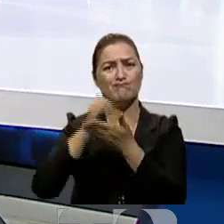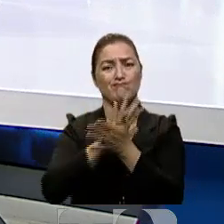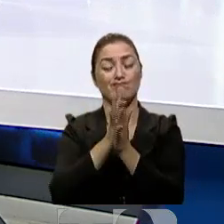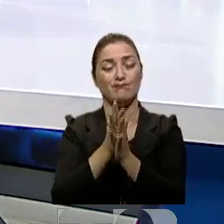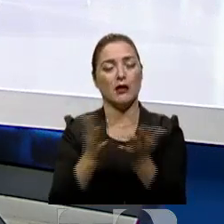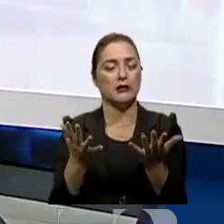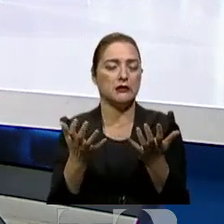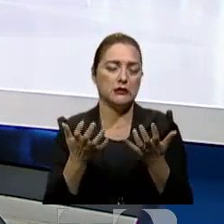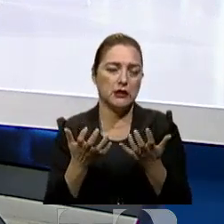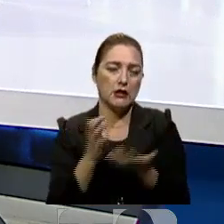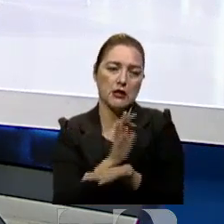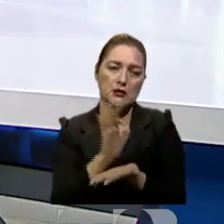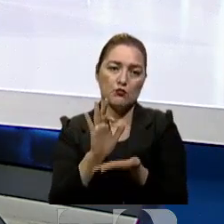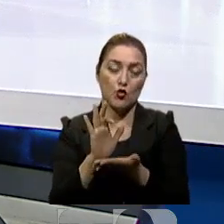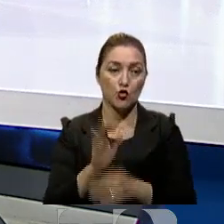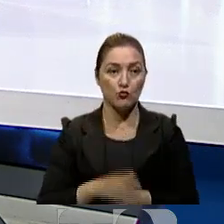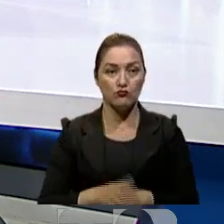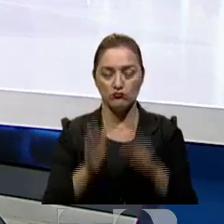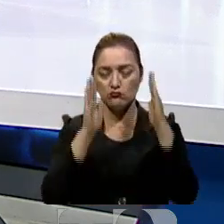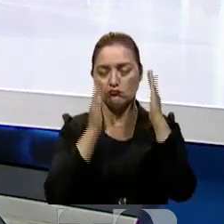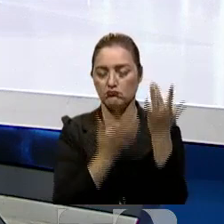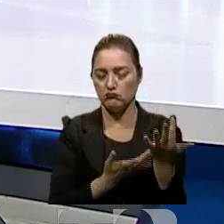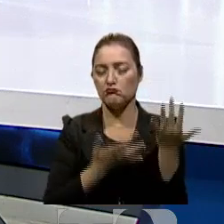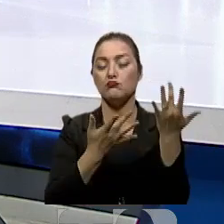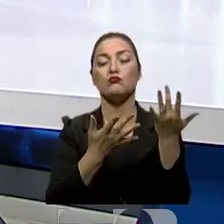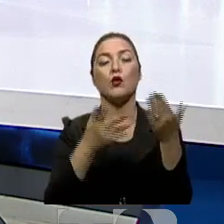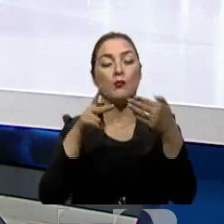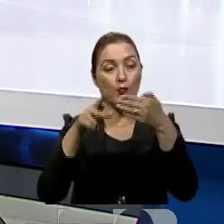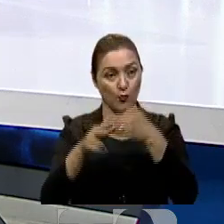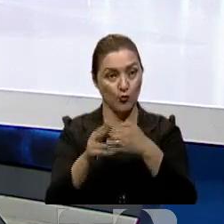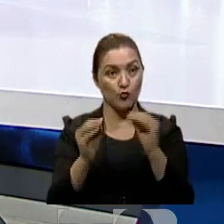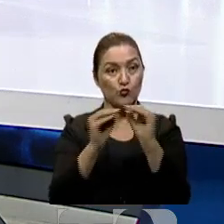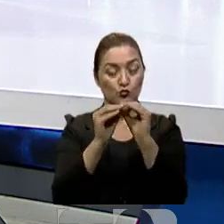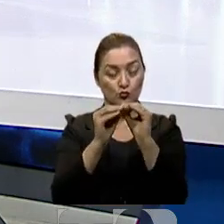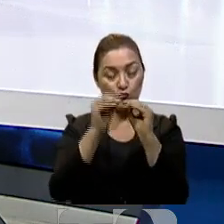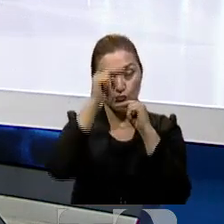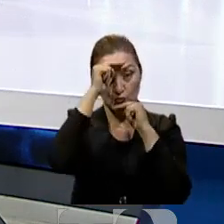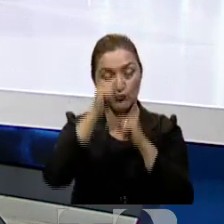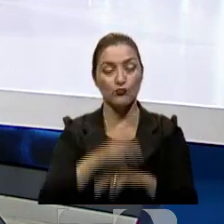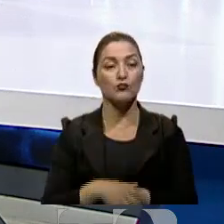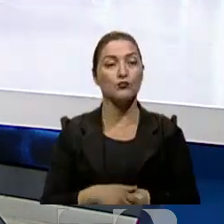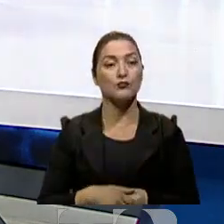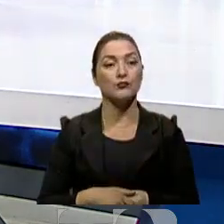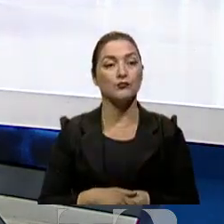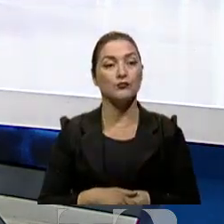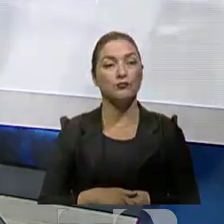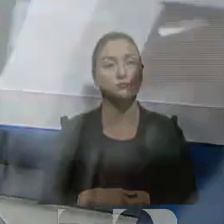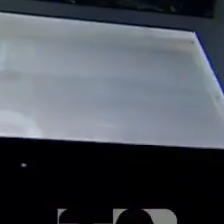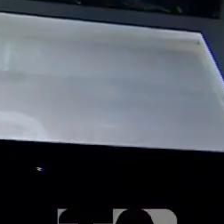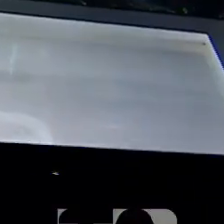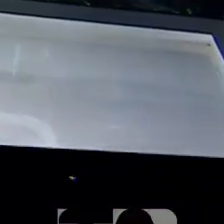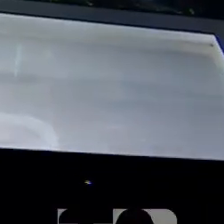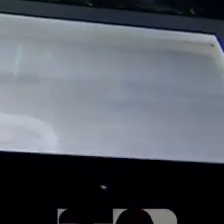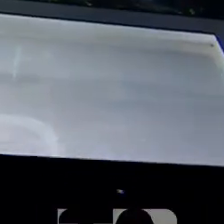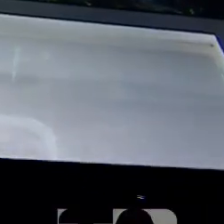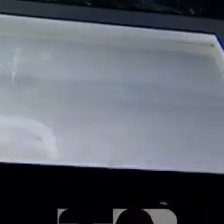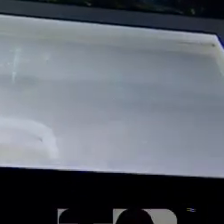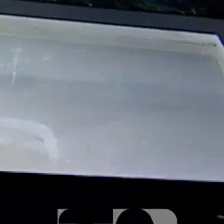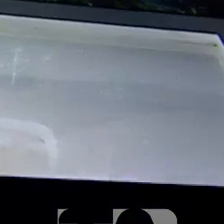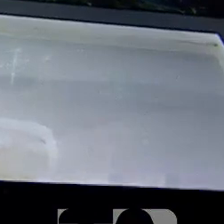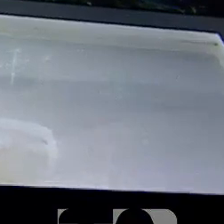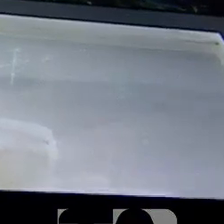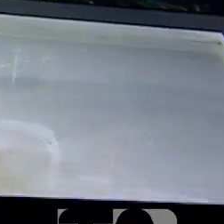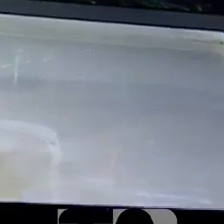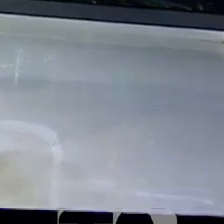a querer dar su testimonio. Vamos a estar pendientes de aquello. Nos vamos a una pausa, pero ya regresamos con más noticias. Gracias, Pablo.